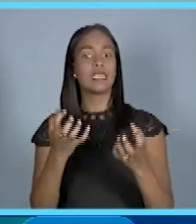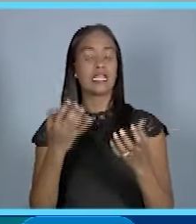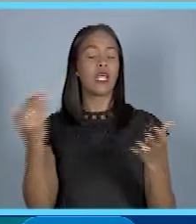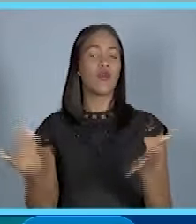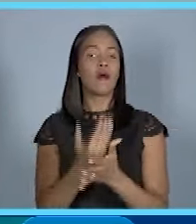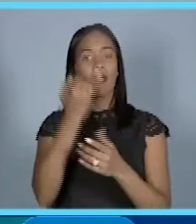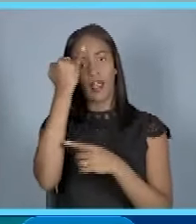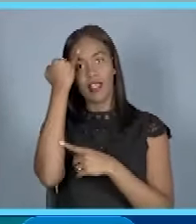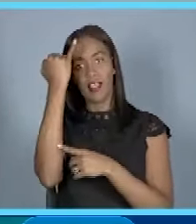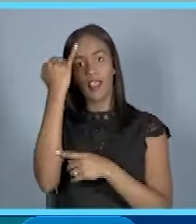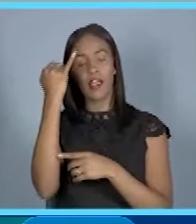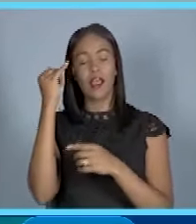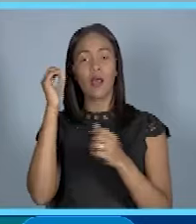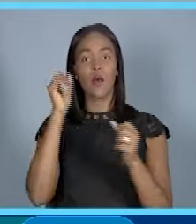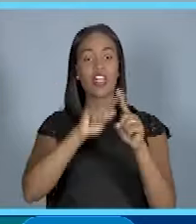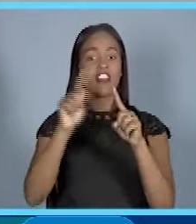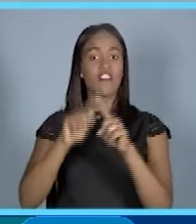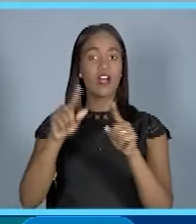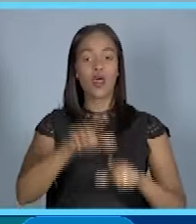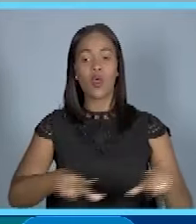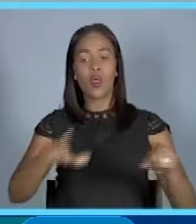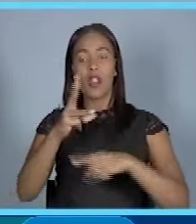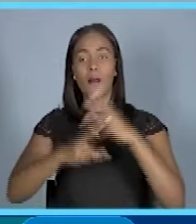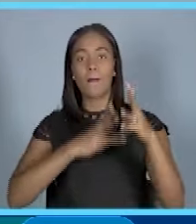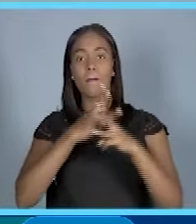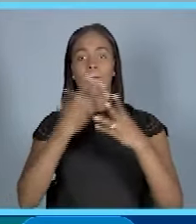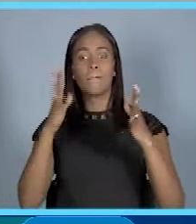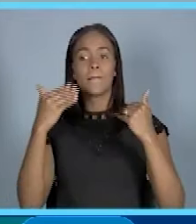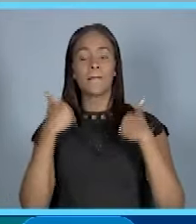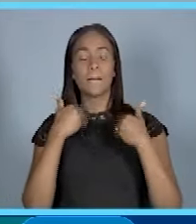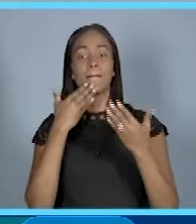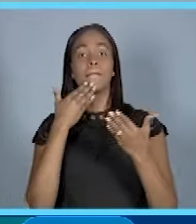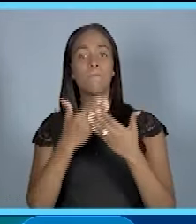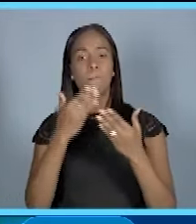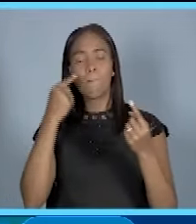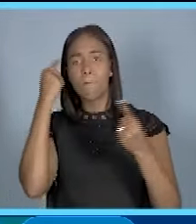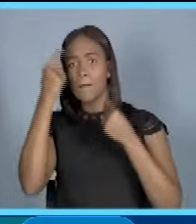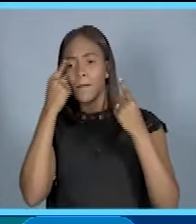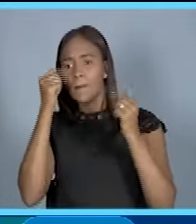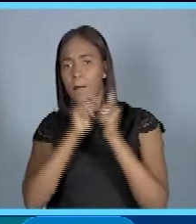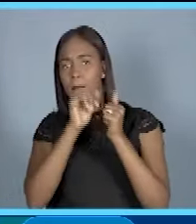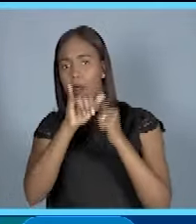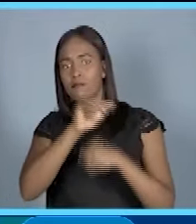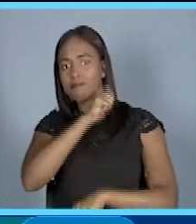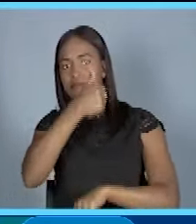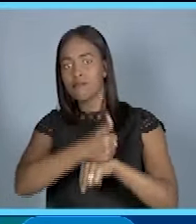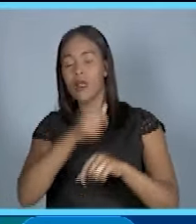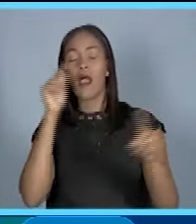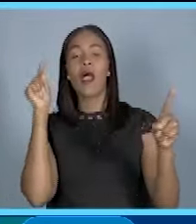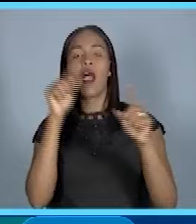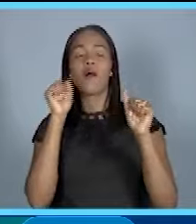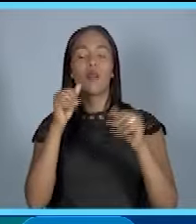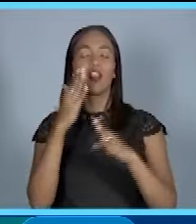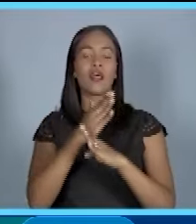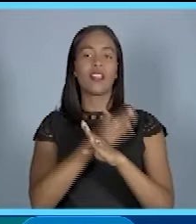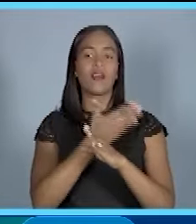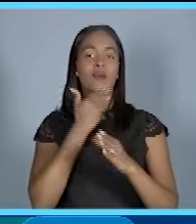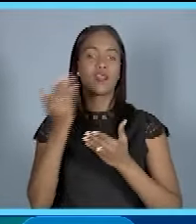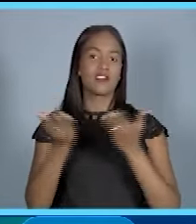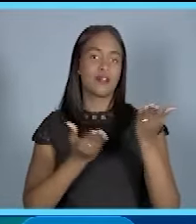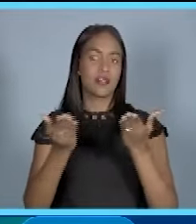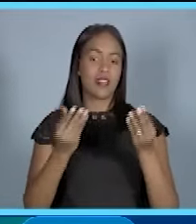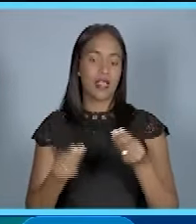nuevas ideas que en diferentes partes del mundo han sido pensadas, creadas e implementadas a fin de poder mejorar el